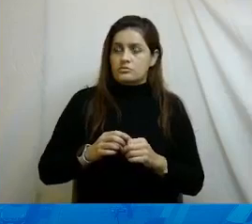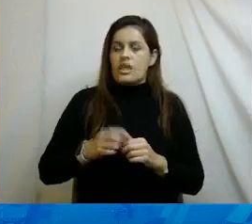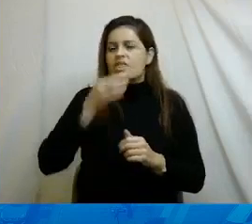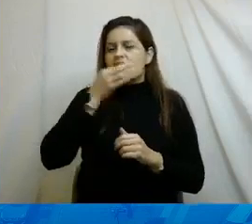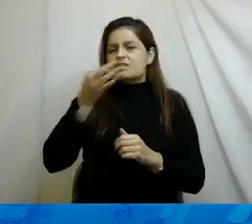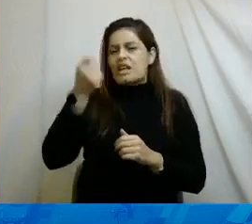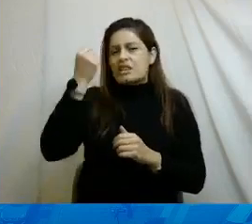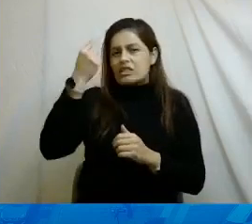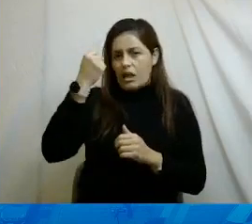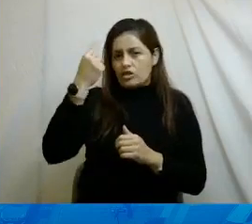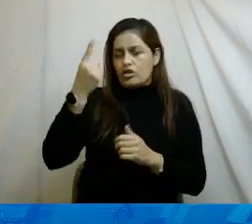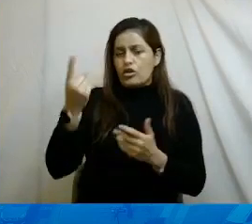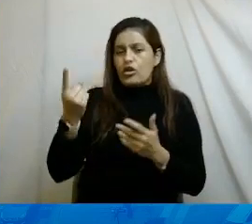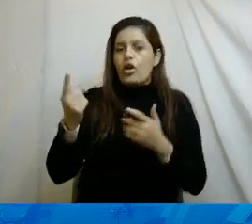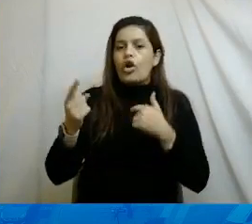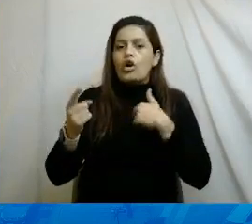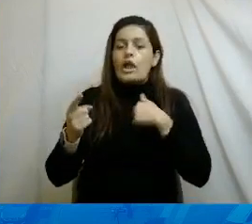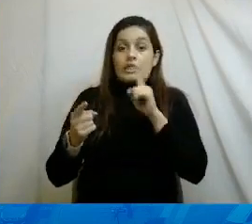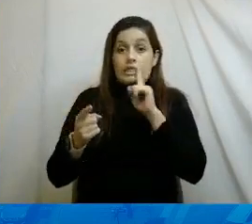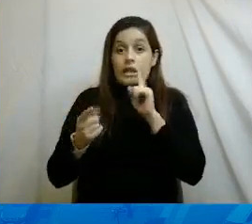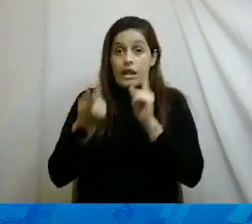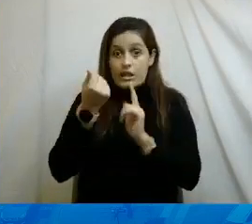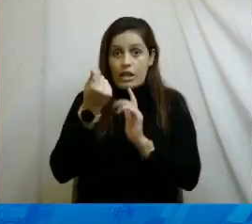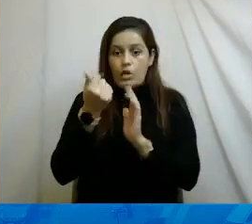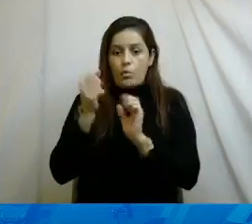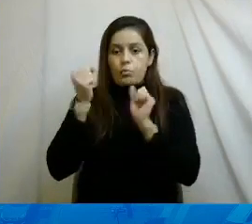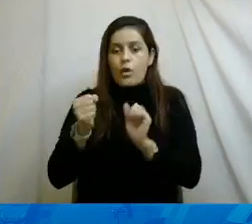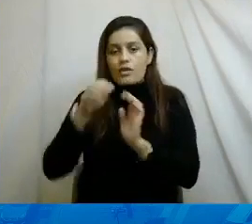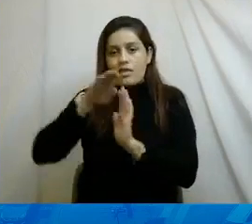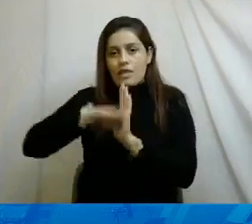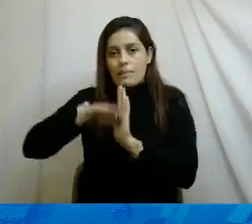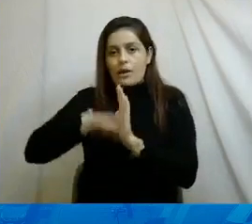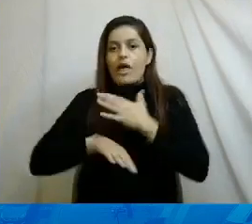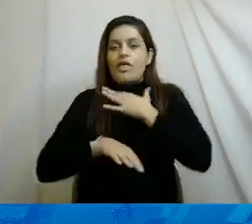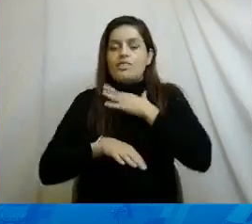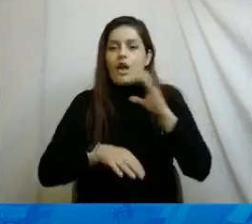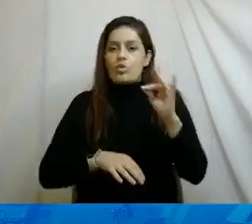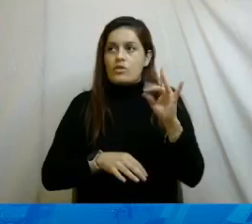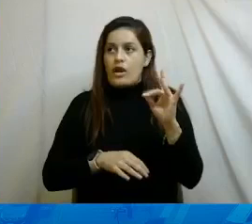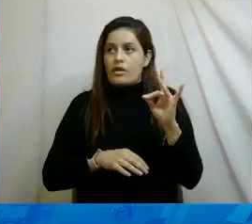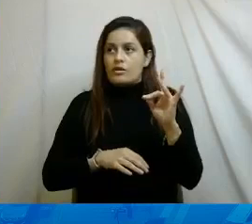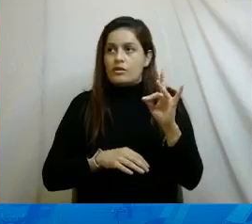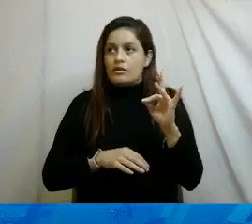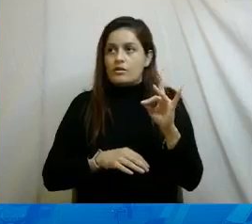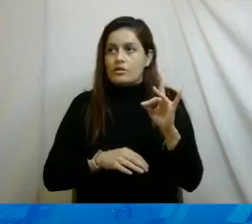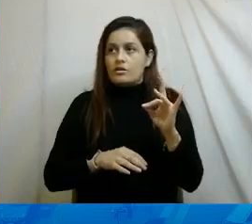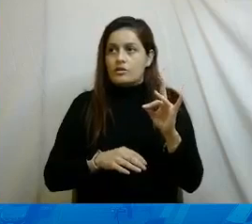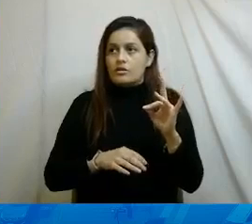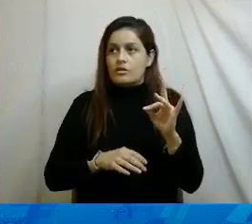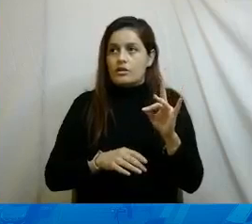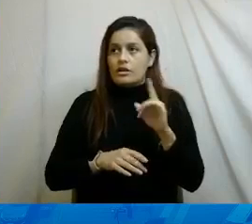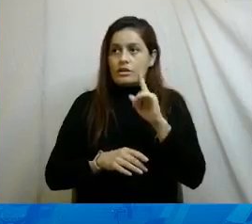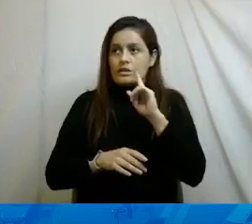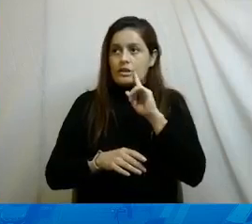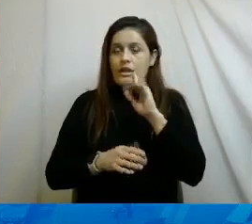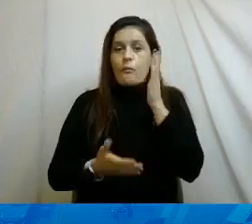bien que existan los dineros y poder ir disminuyendo lo que es la deuda flotante. Pero teníamos hasta diciembre